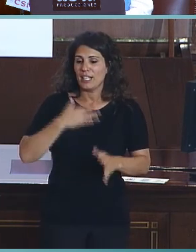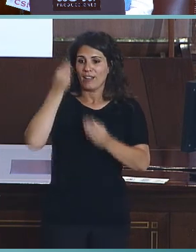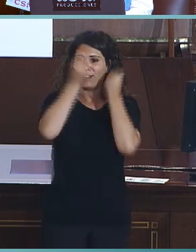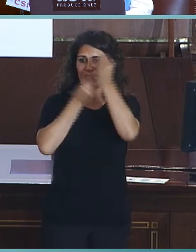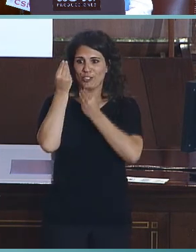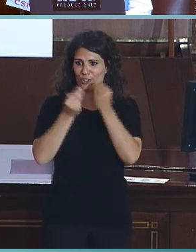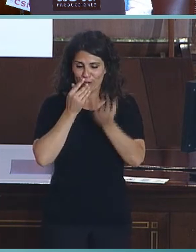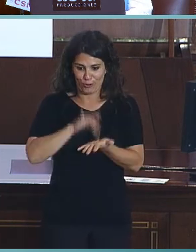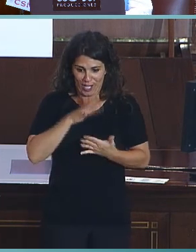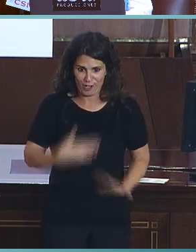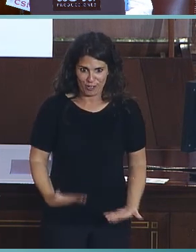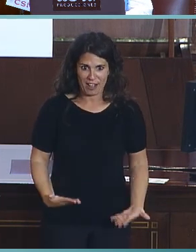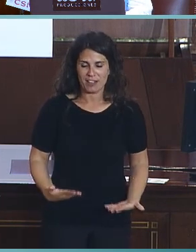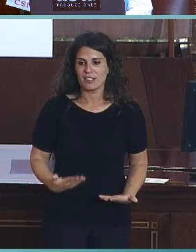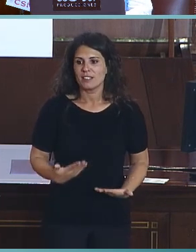encontramos,